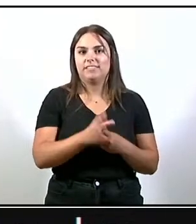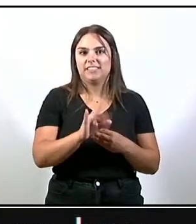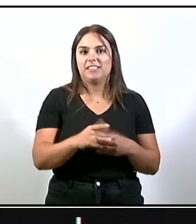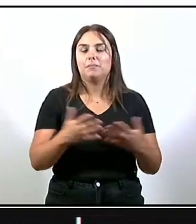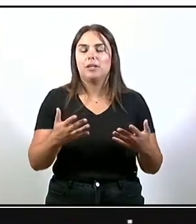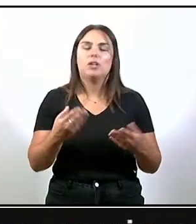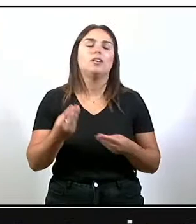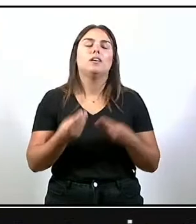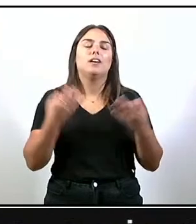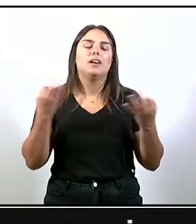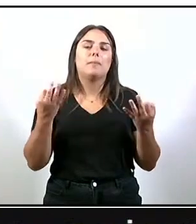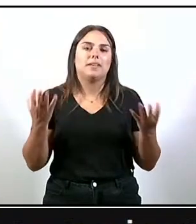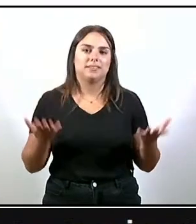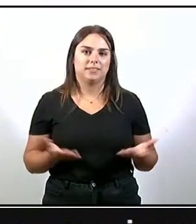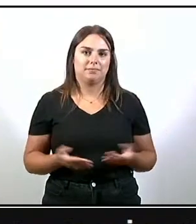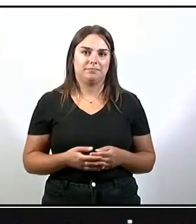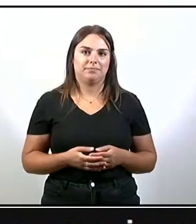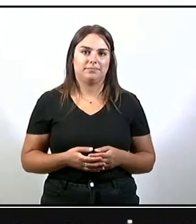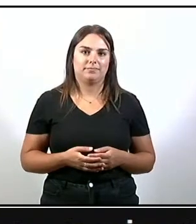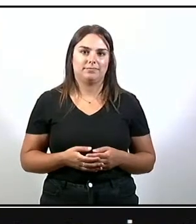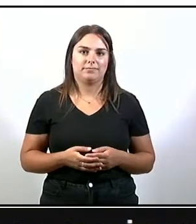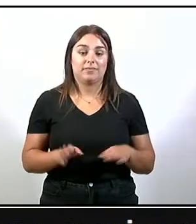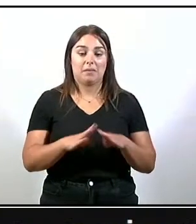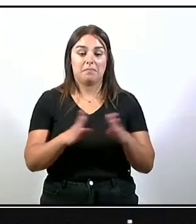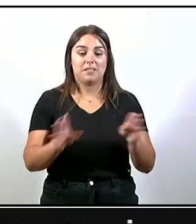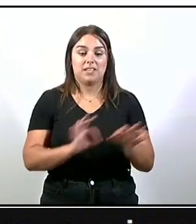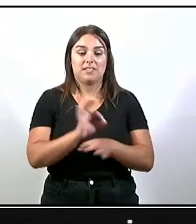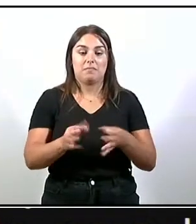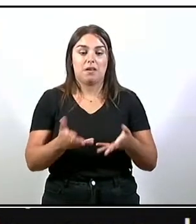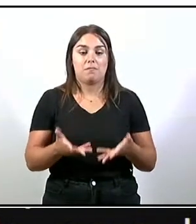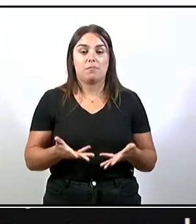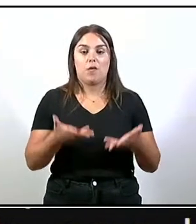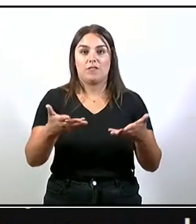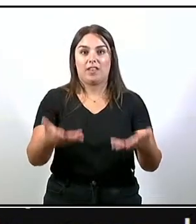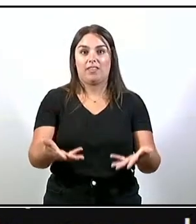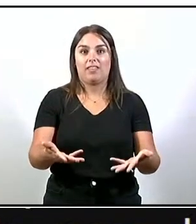que ofrecer la mesa de la Asamblea